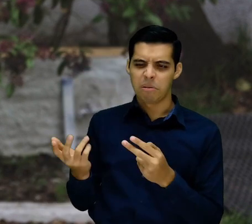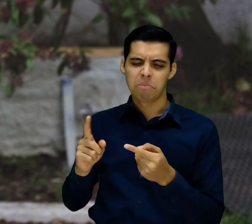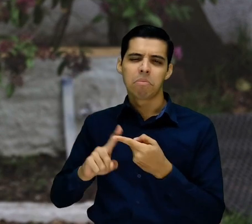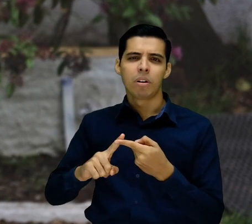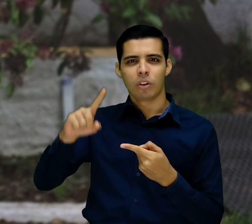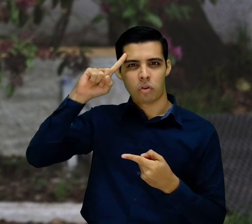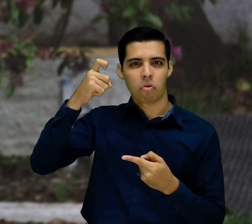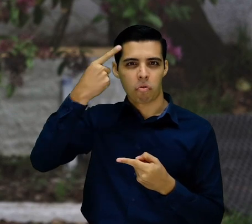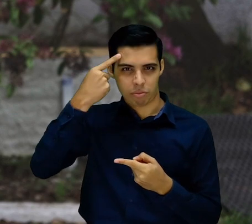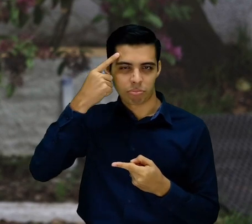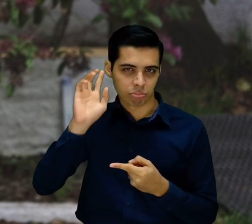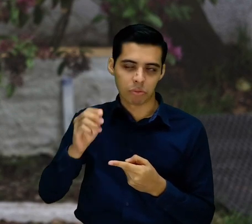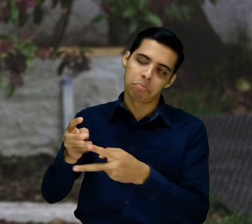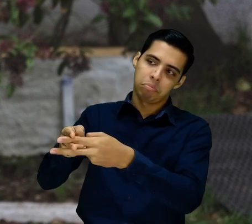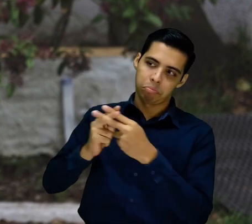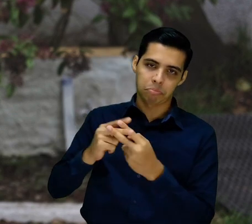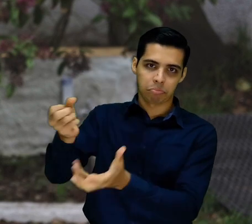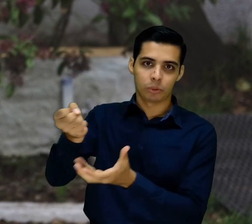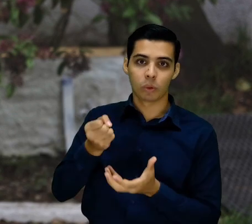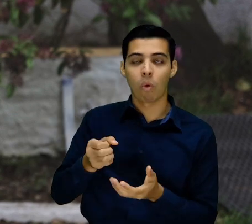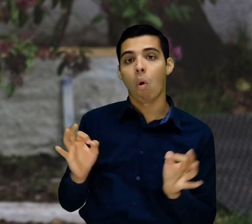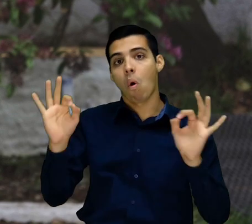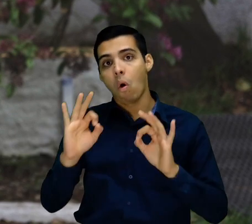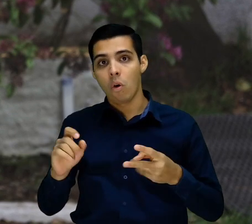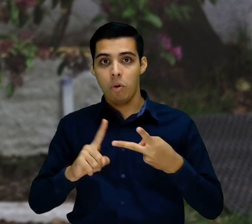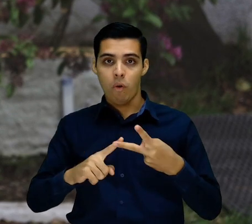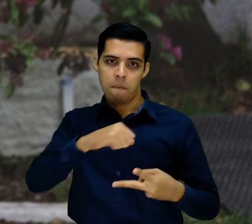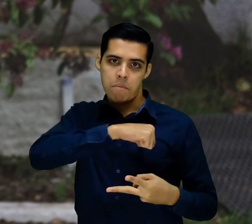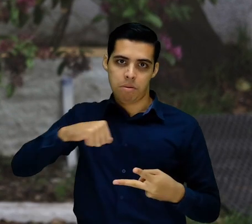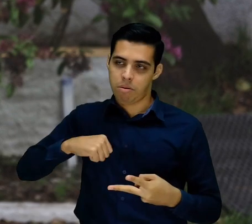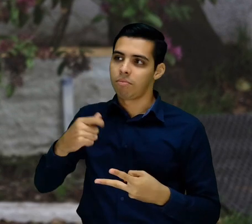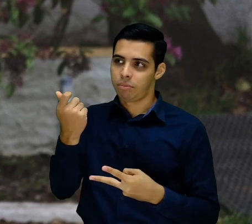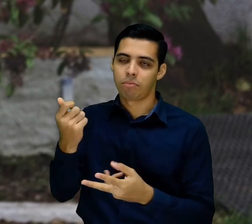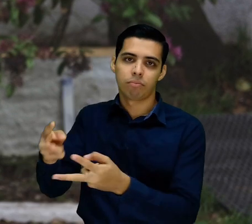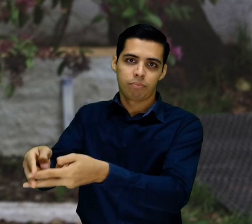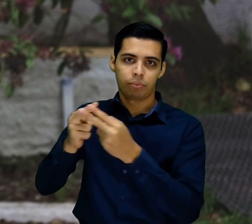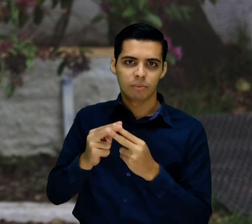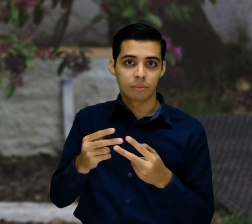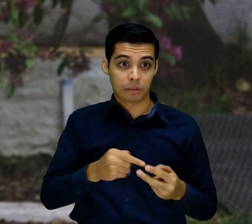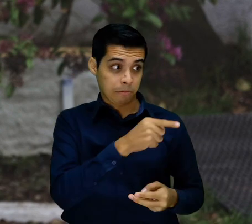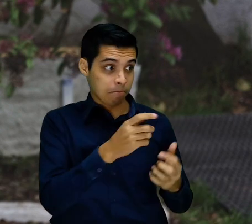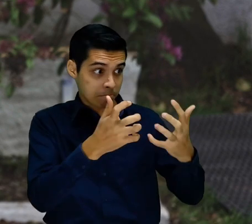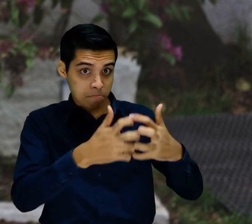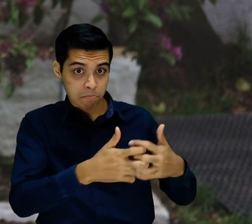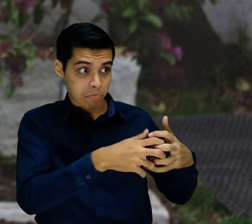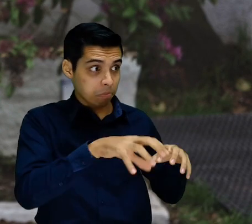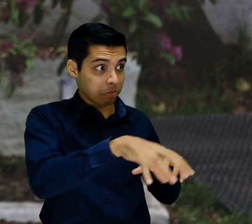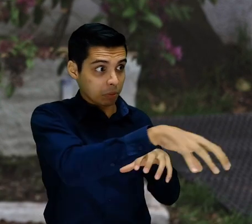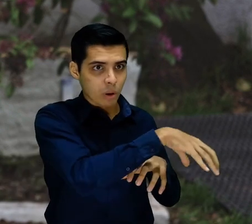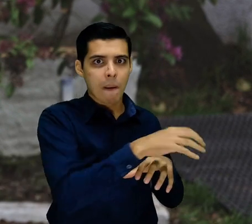a la deuda pública, que es deuda del Estado, y por la otra parte del ring tenemos a la deuda privada, deuda de